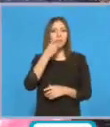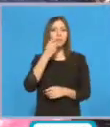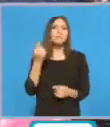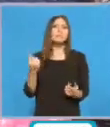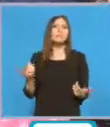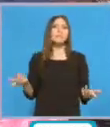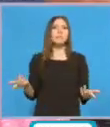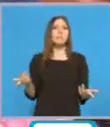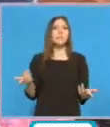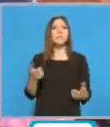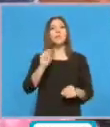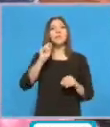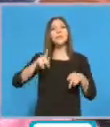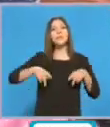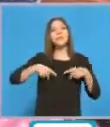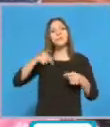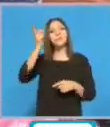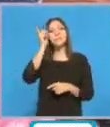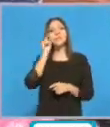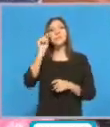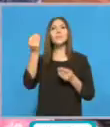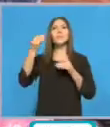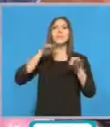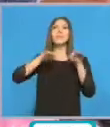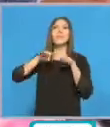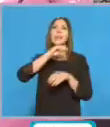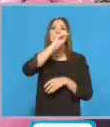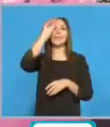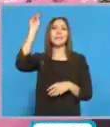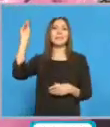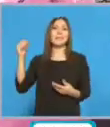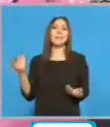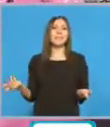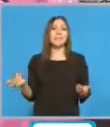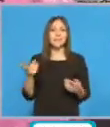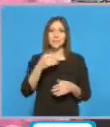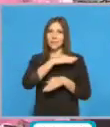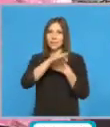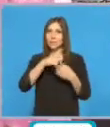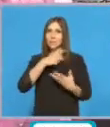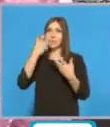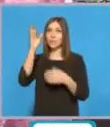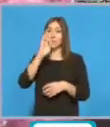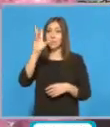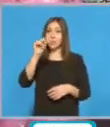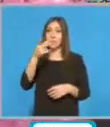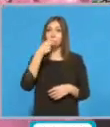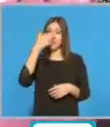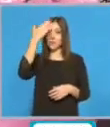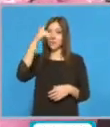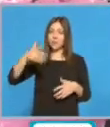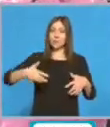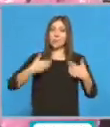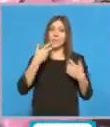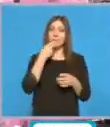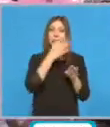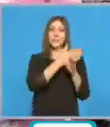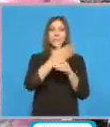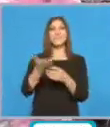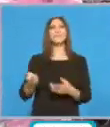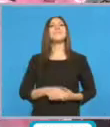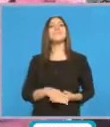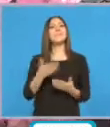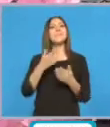Pues venimos un poco desvelados porque andamos trabajando. Trabajando. Échenle ganas, muchachos, porque don Germán ya sabe cómo es, ¿eh? Pónganse abusados. No, tío. ¿Cómo está, don